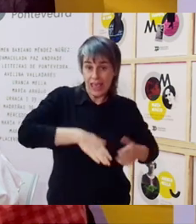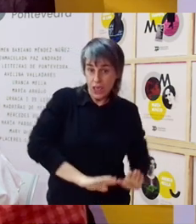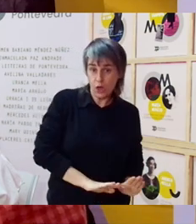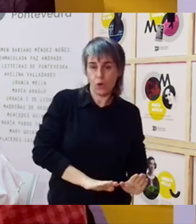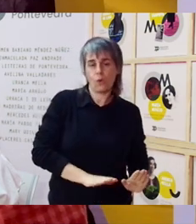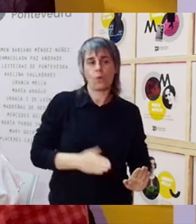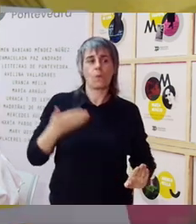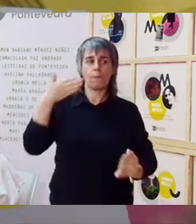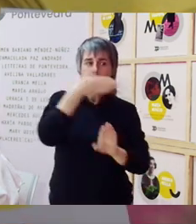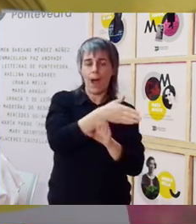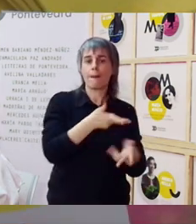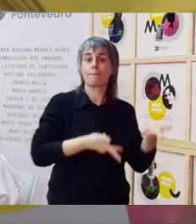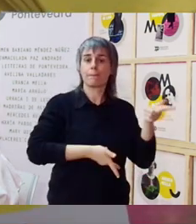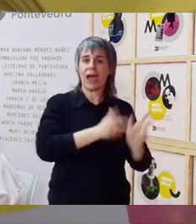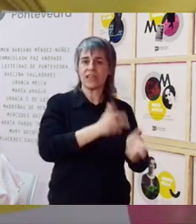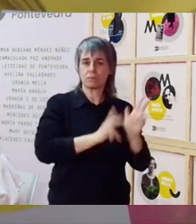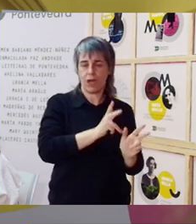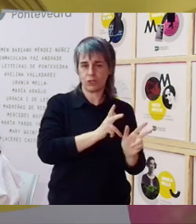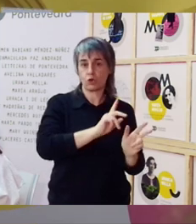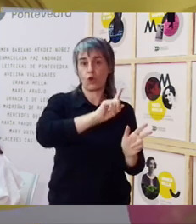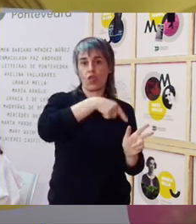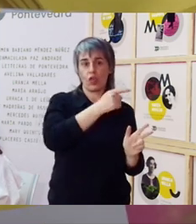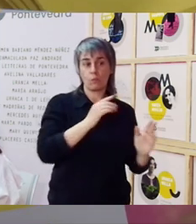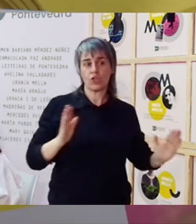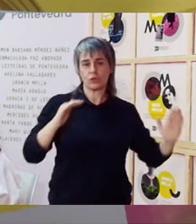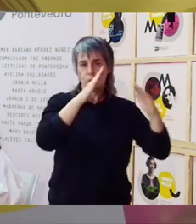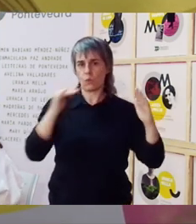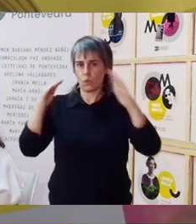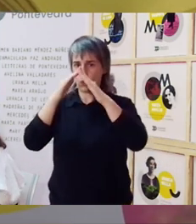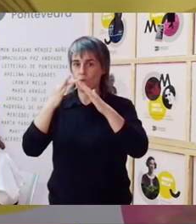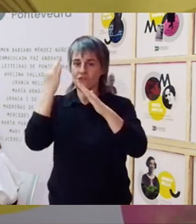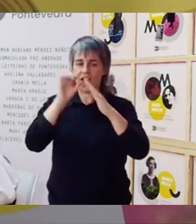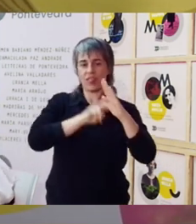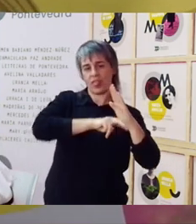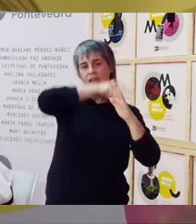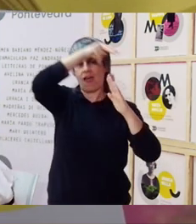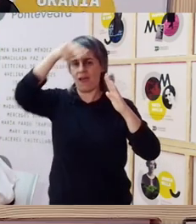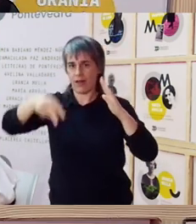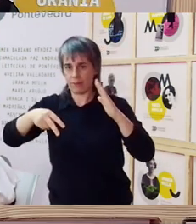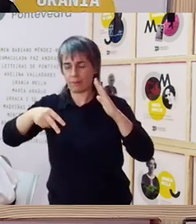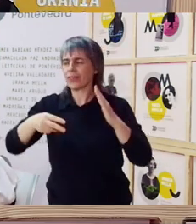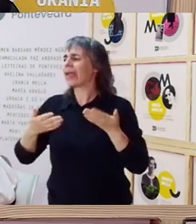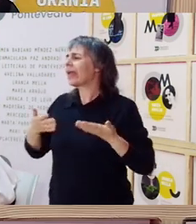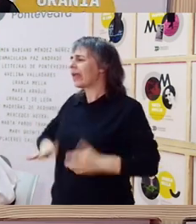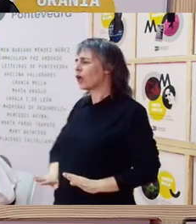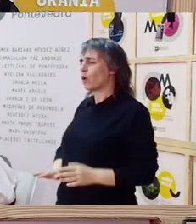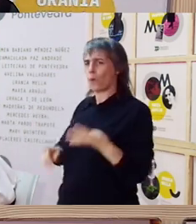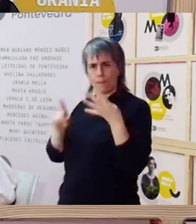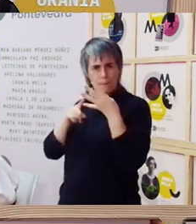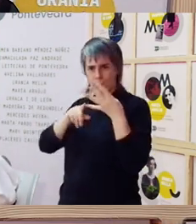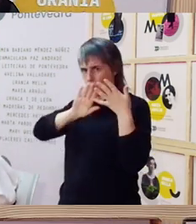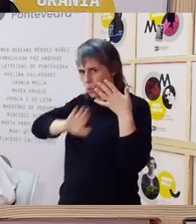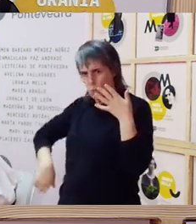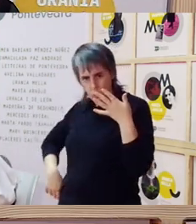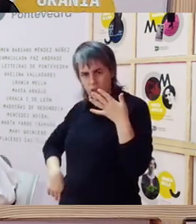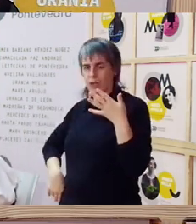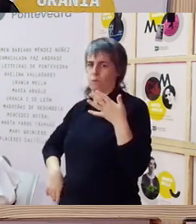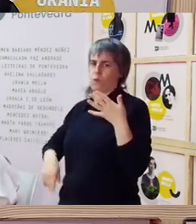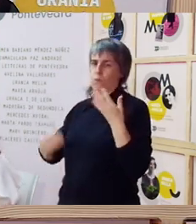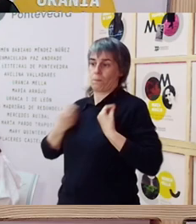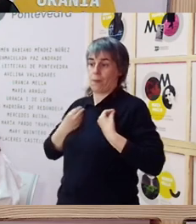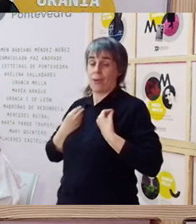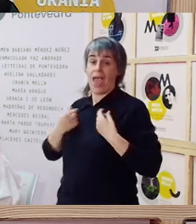Vasco e despois cruzara o Pirineo francés. Manolito, o máis pequeno, que estaba en Argentina, porque se criou tamén